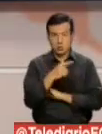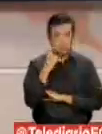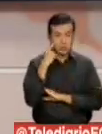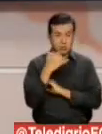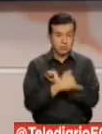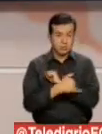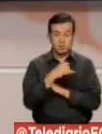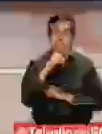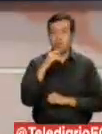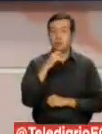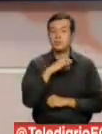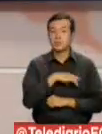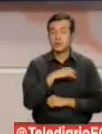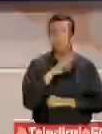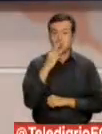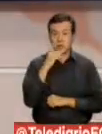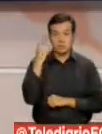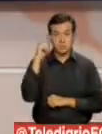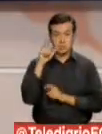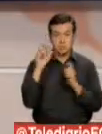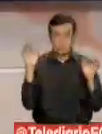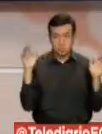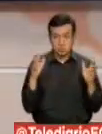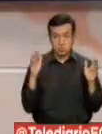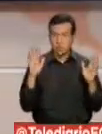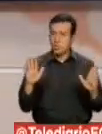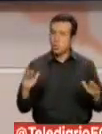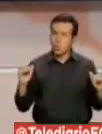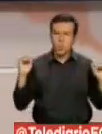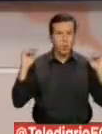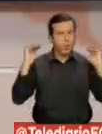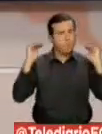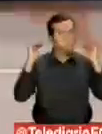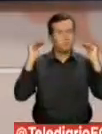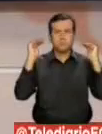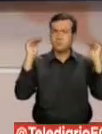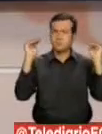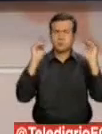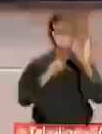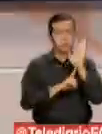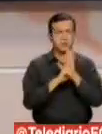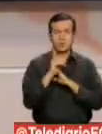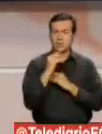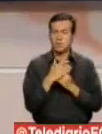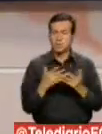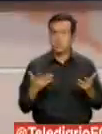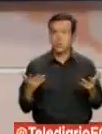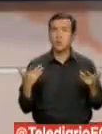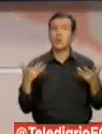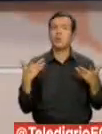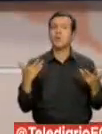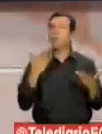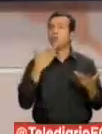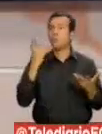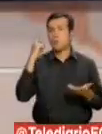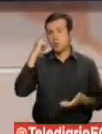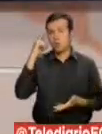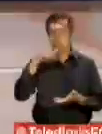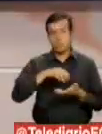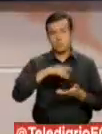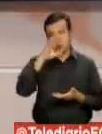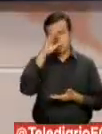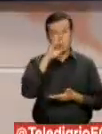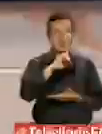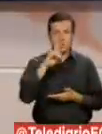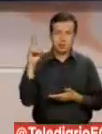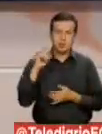ejemplo, con 16 millones de habitantes, y es una potencia continental en desarrollo. Allí se han sucedido gobiernos de derecha,